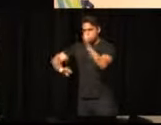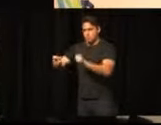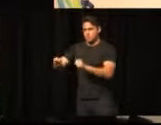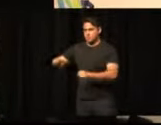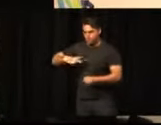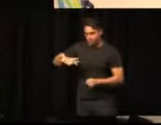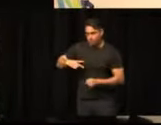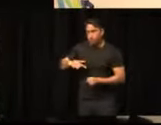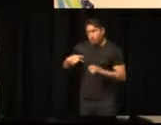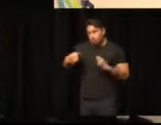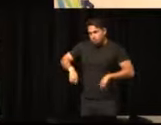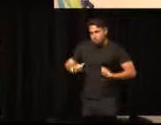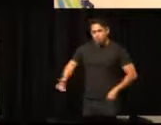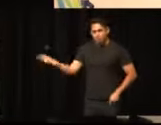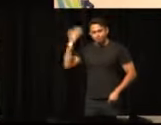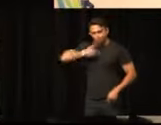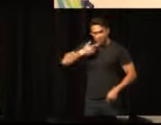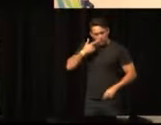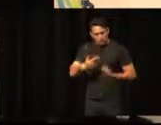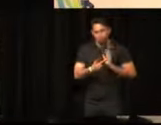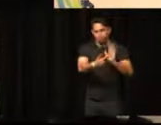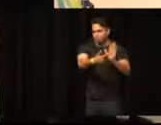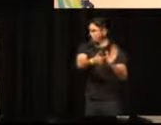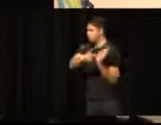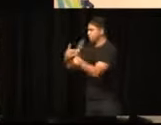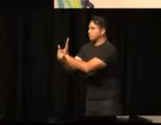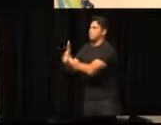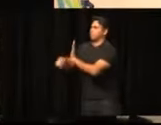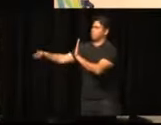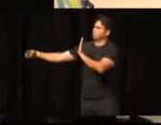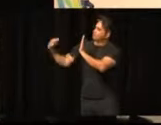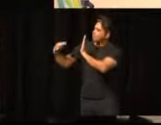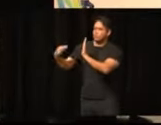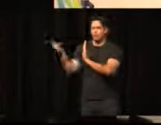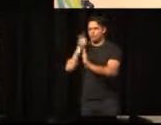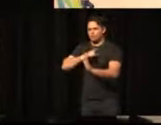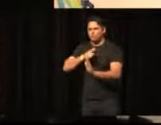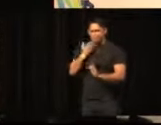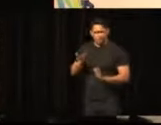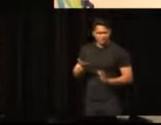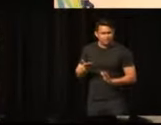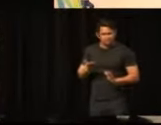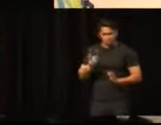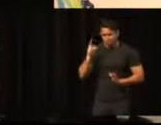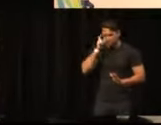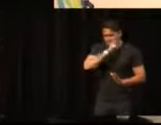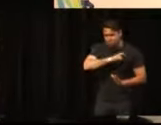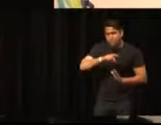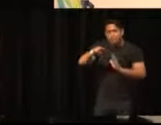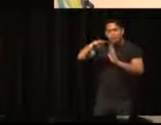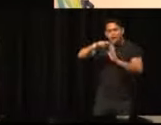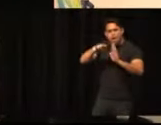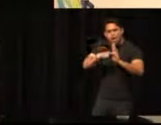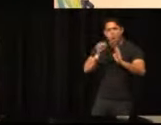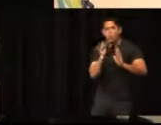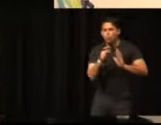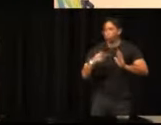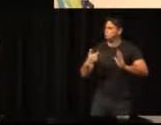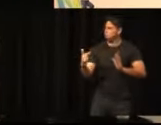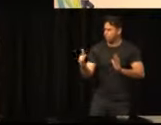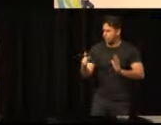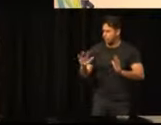los resultados consolidados. No es una cosa fácil. Yo creo que no tiene una regla. Yo creo que si a gente for hacer esa parte.